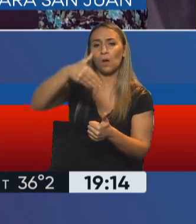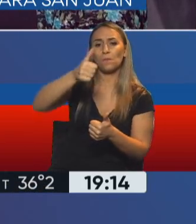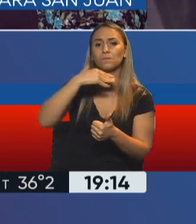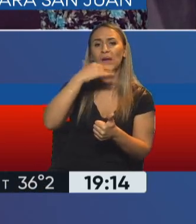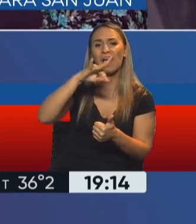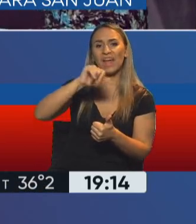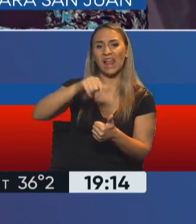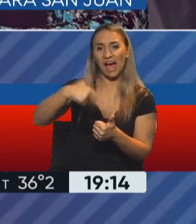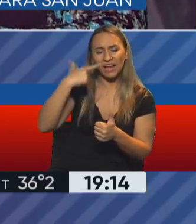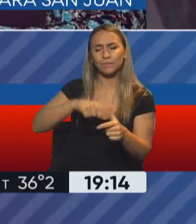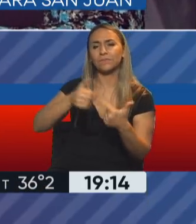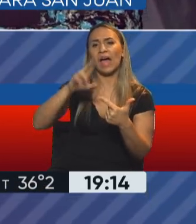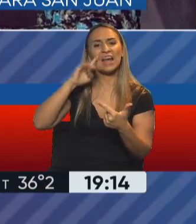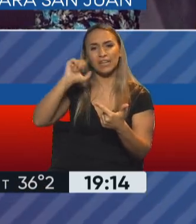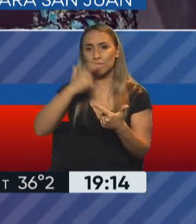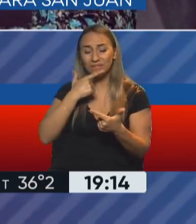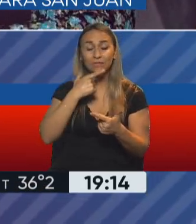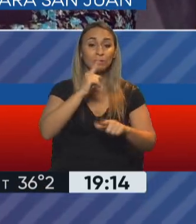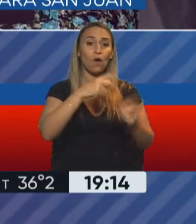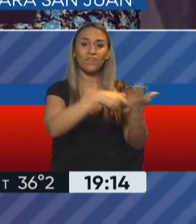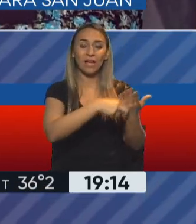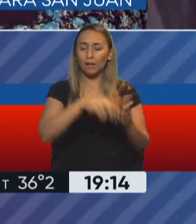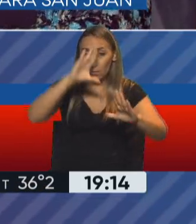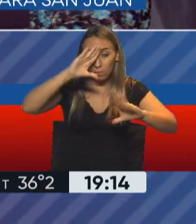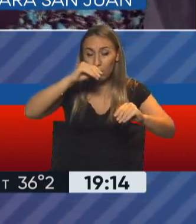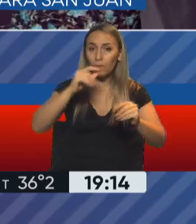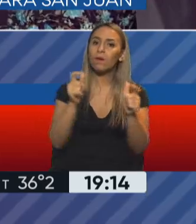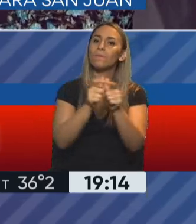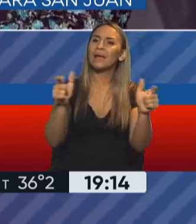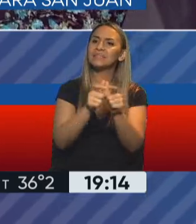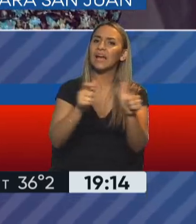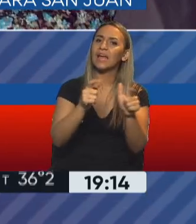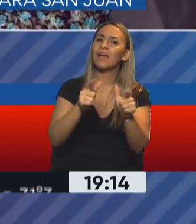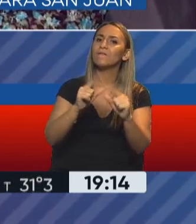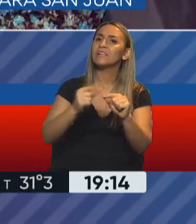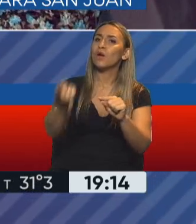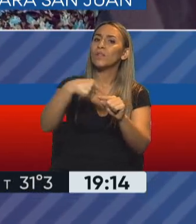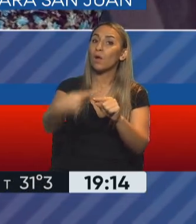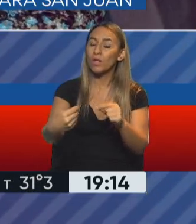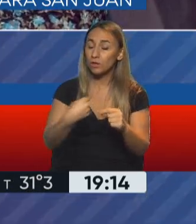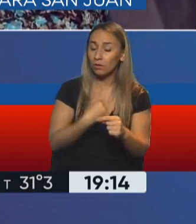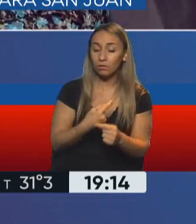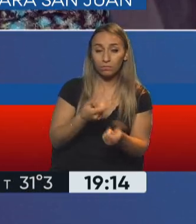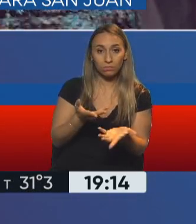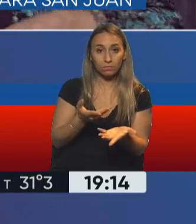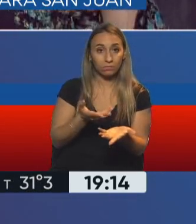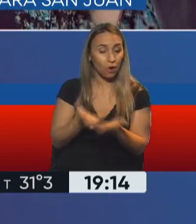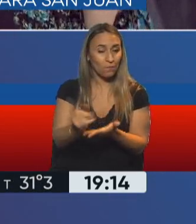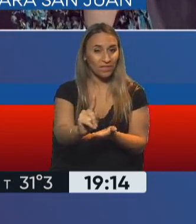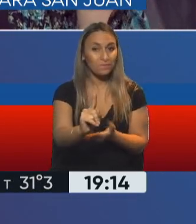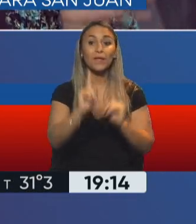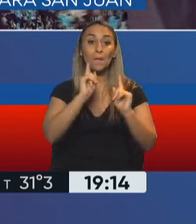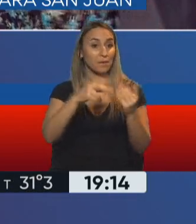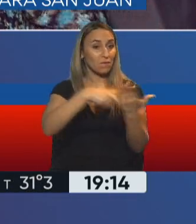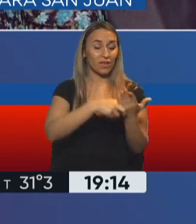se olvidó de verificar que faltaba un pasaje, el de vuelta, justamente el de vuelta. Y en el otro pedido de autorización, el mismo fiscal, que a los dos